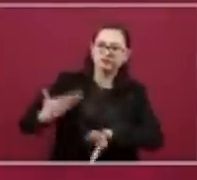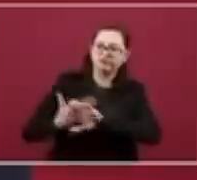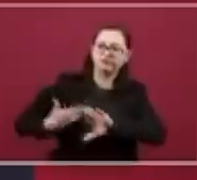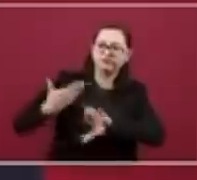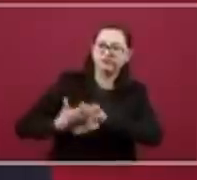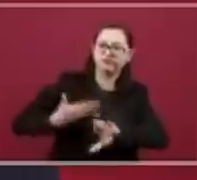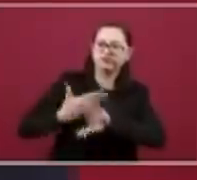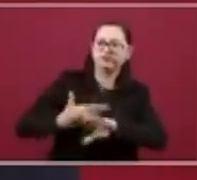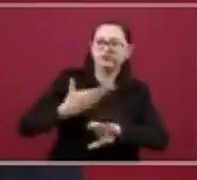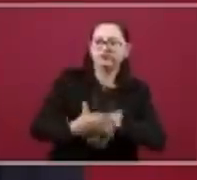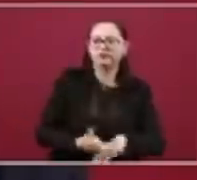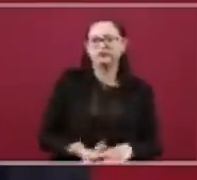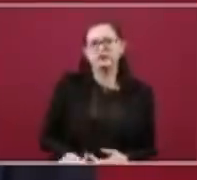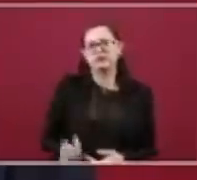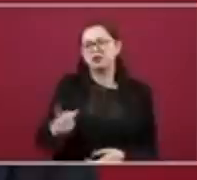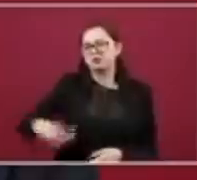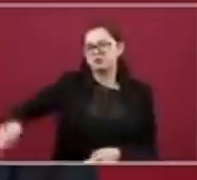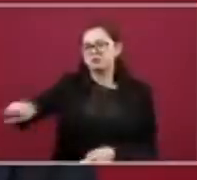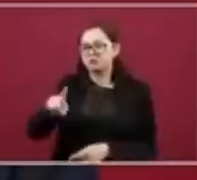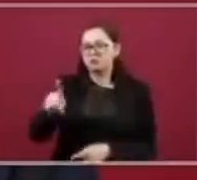y no les gusta la democracia.